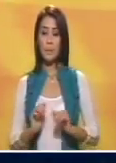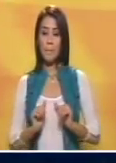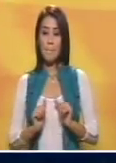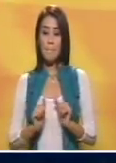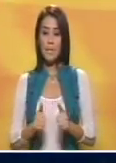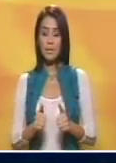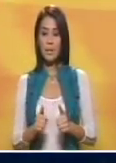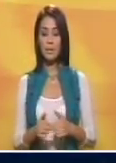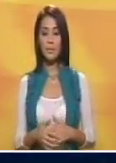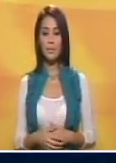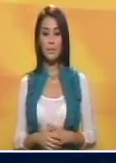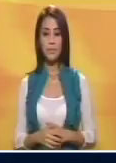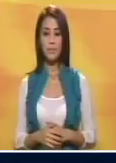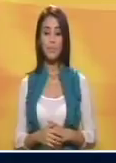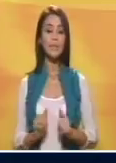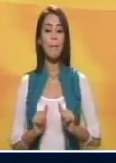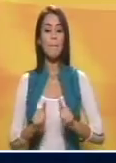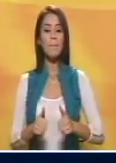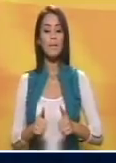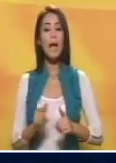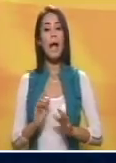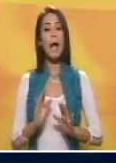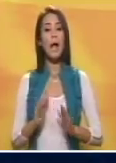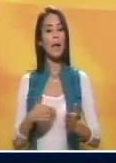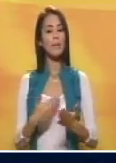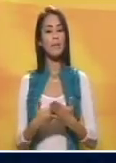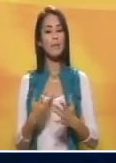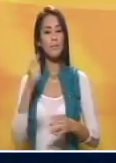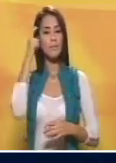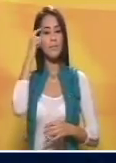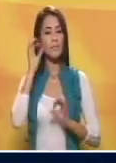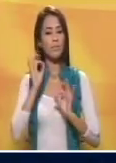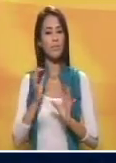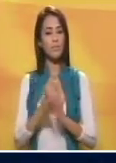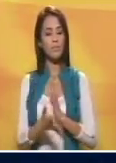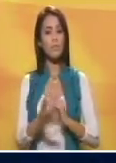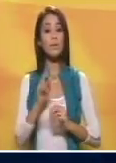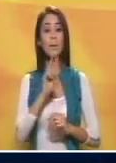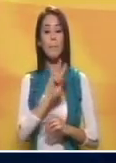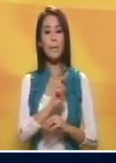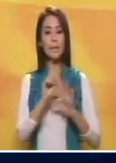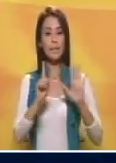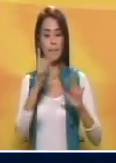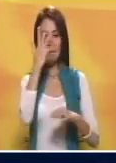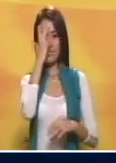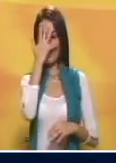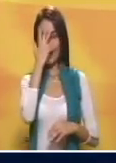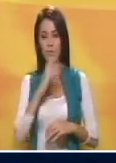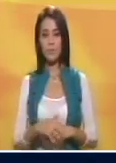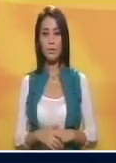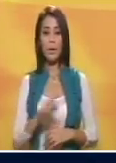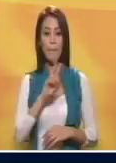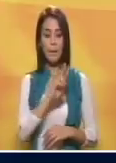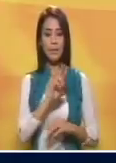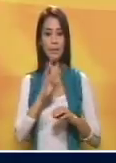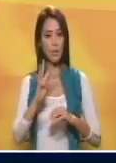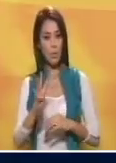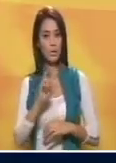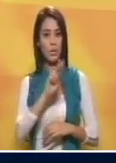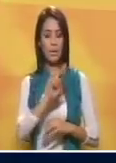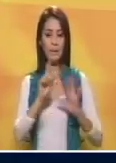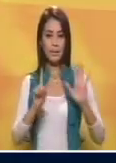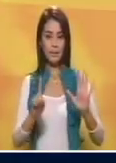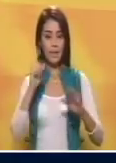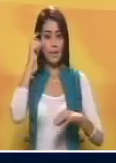a dar, que se va a dar hasta el día, hasta el 26 de febrero, entre el 24 y el 26 de febrero,